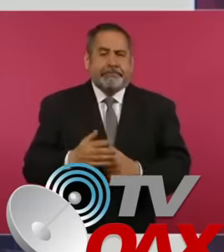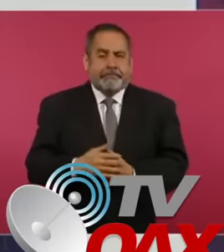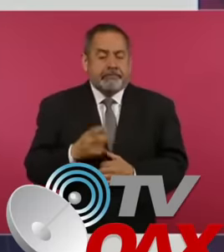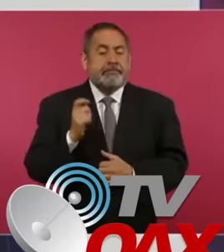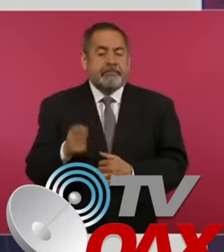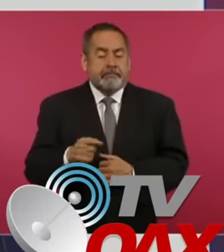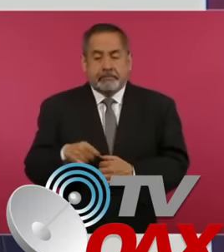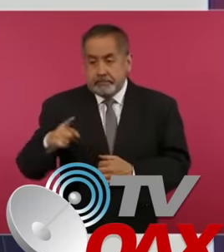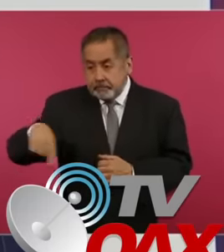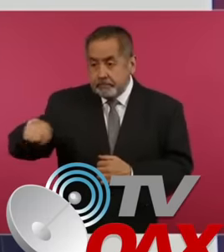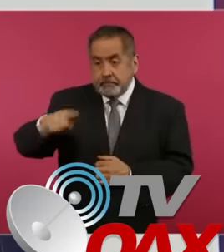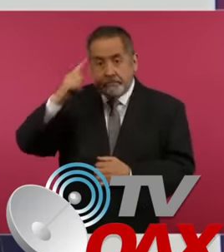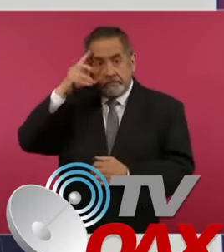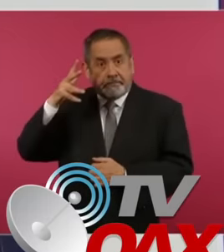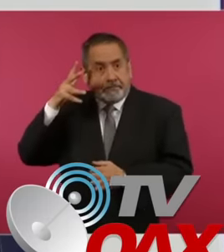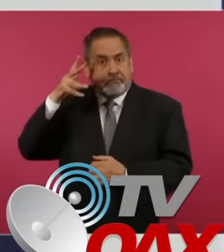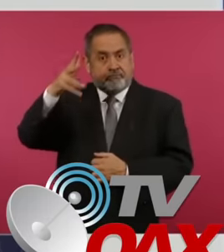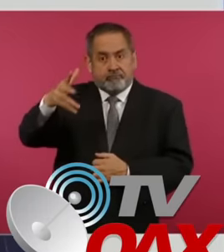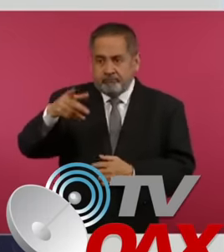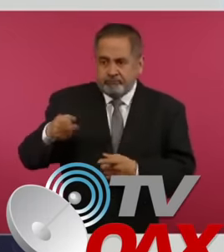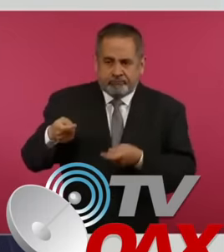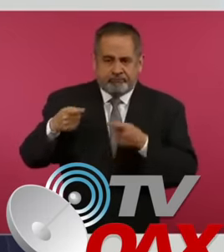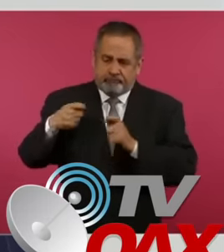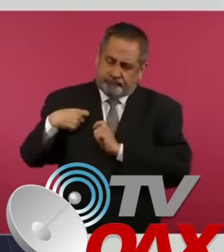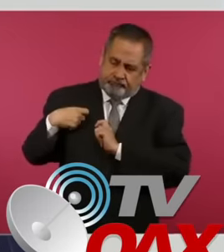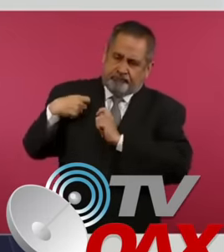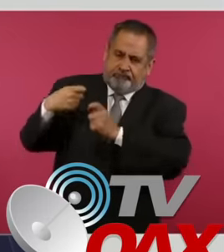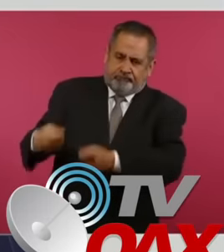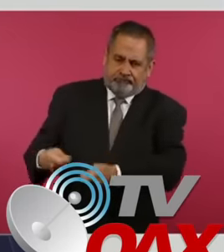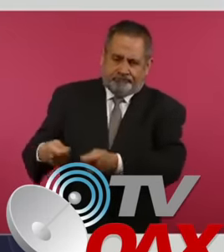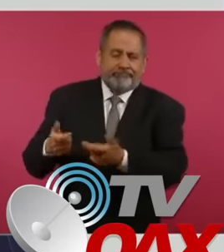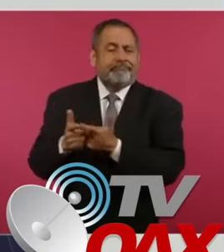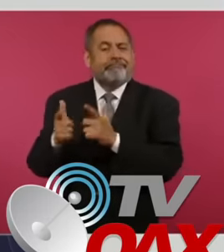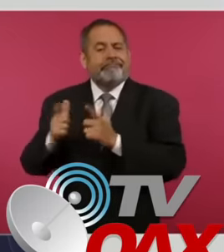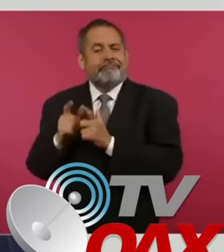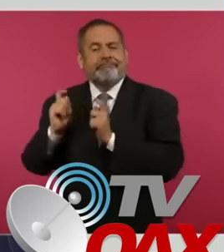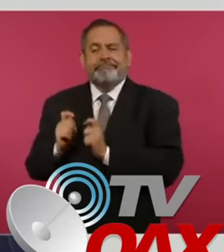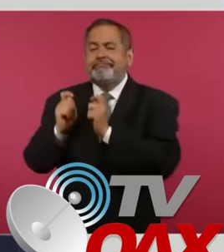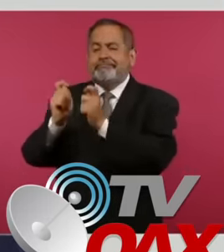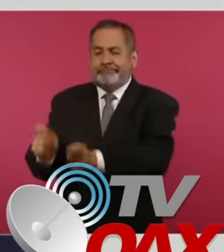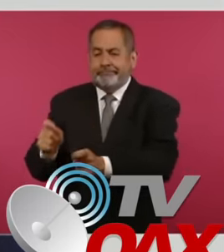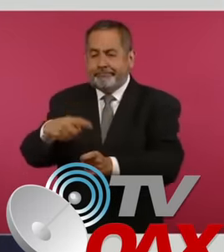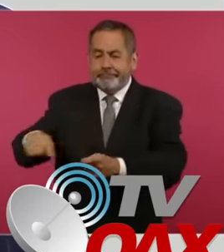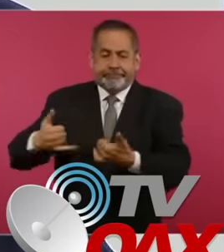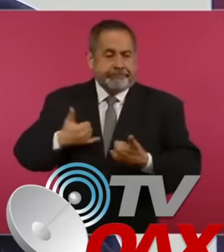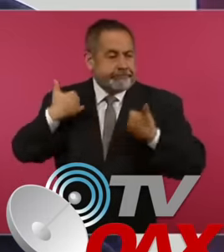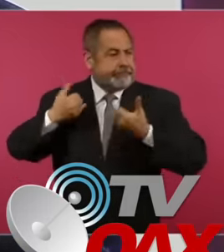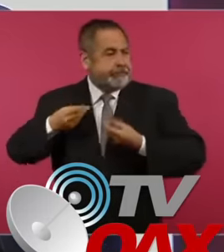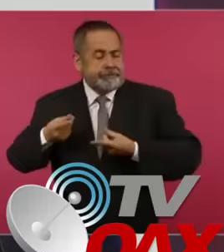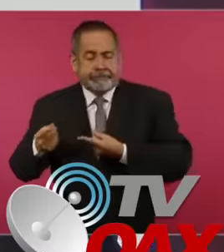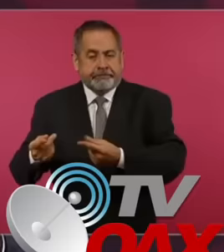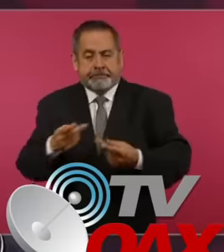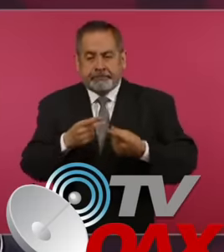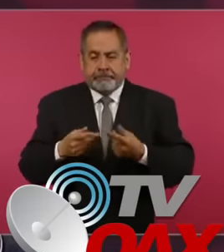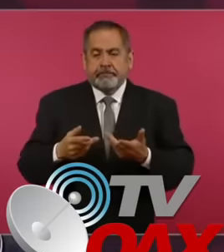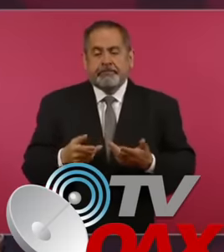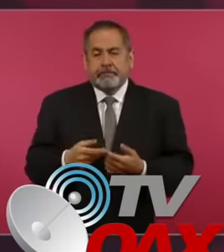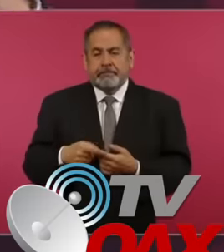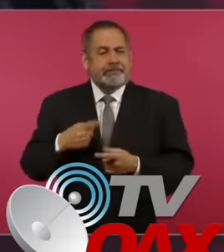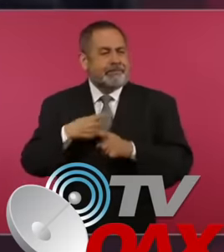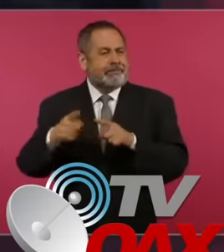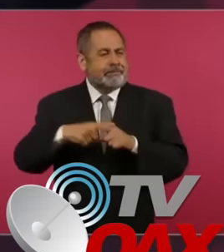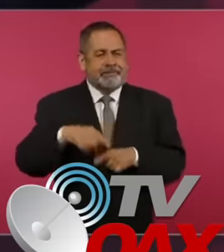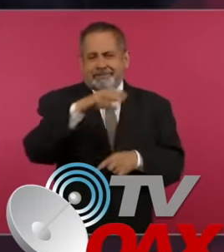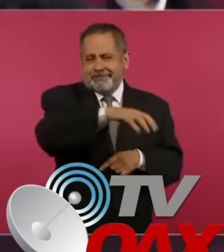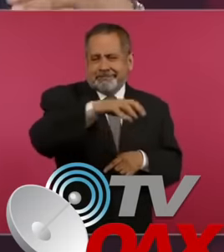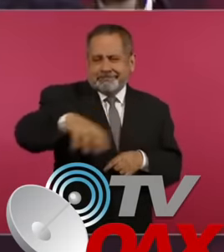porque es el futuro, es el relevo generacional. Y estamos hablando de todos los sectores, de todas las